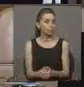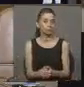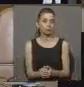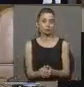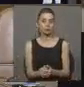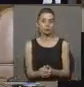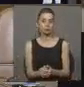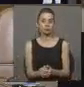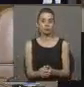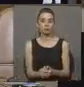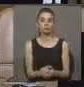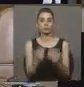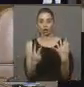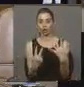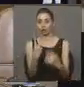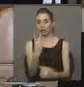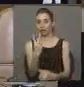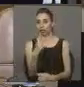que tenemos el